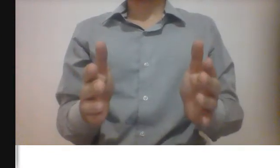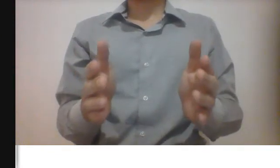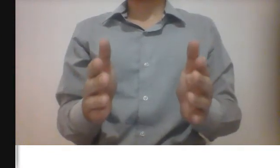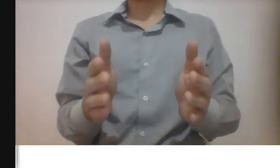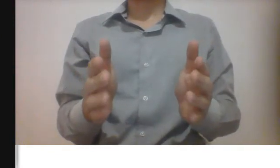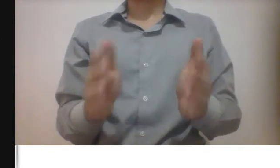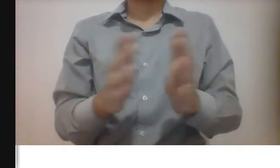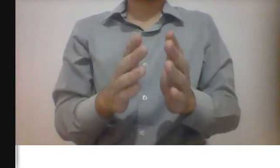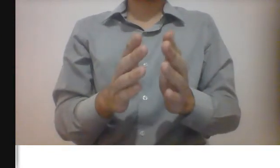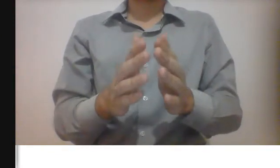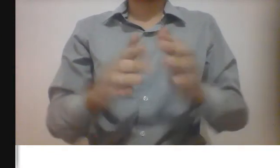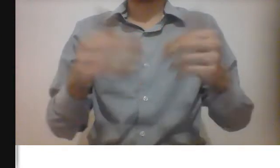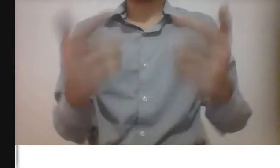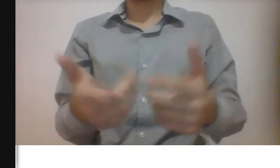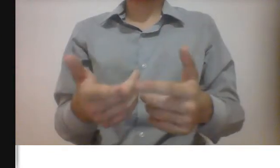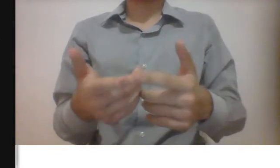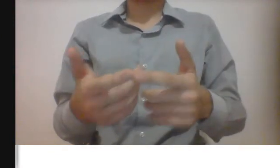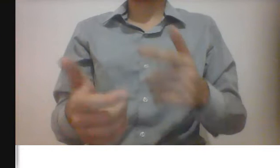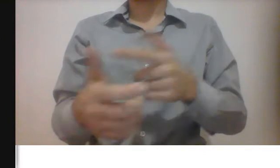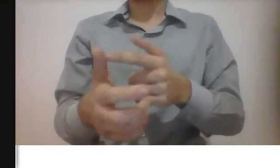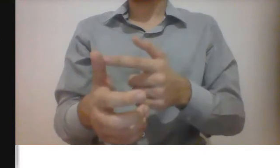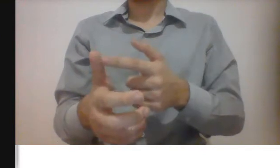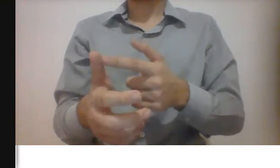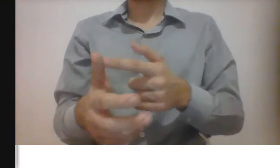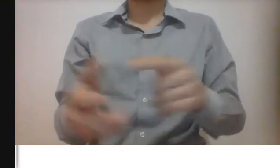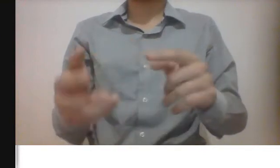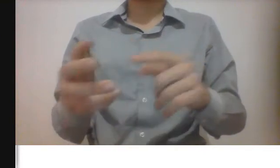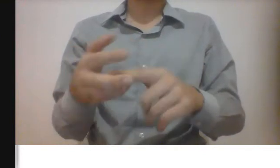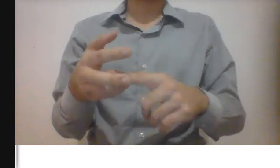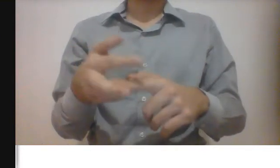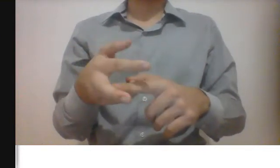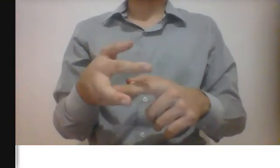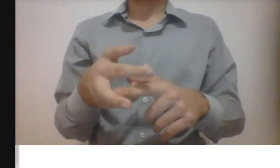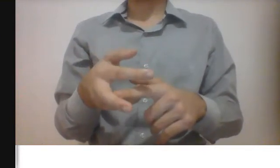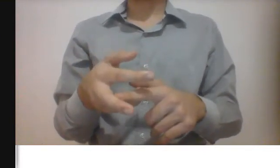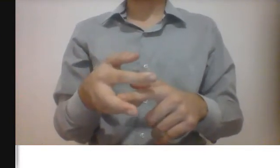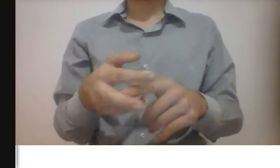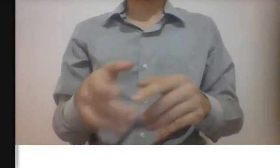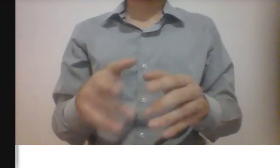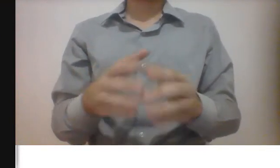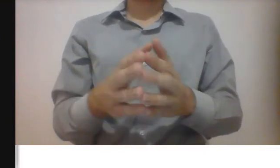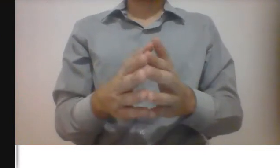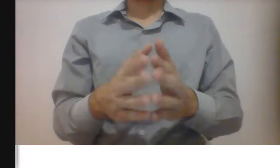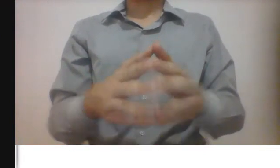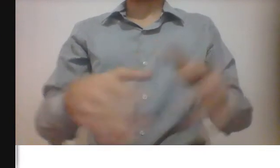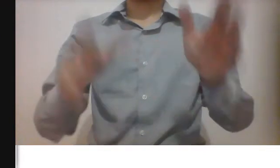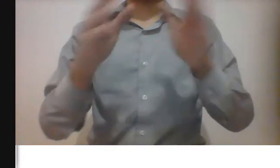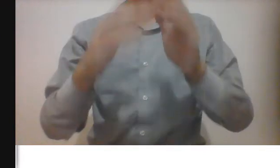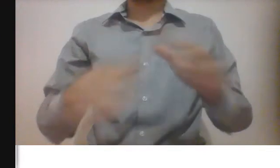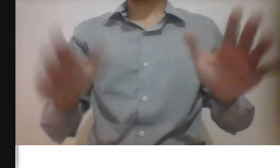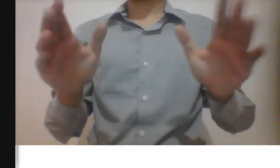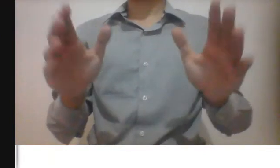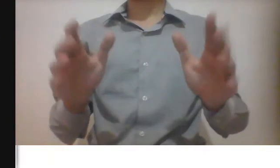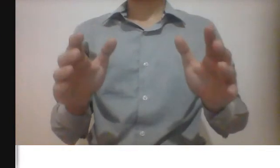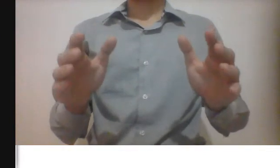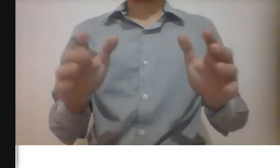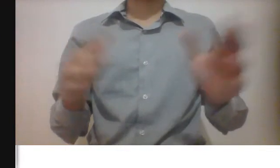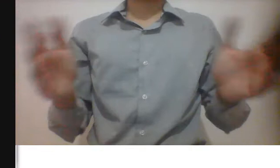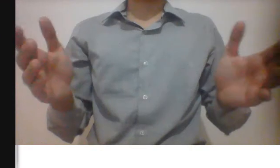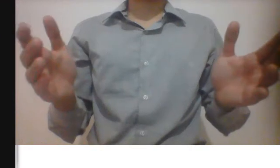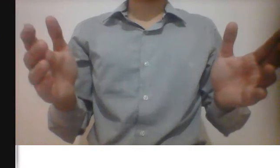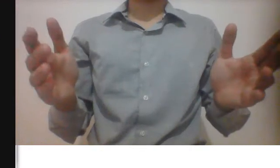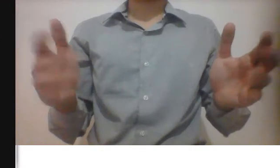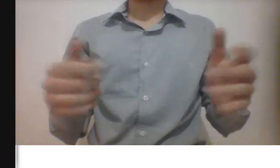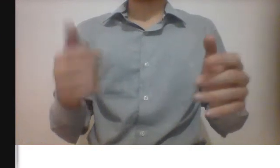no tener ingresos precisamente por evasión de impuestos, por condonación de impuestos, por defraudación fiscal, y por sin fin de cosas,